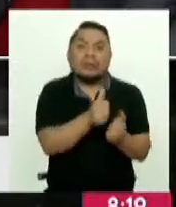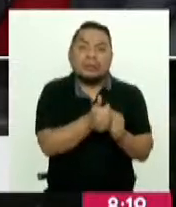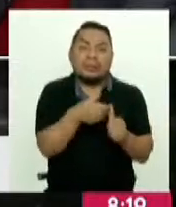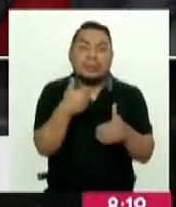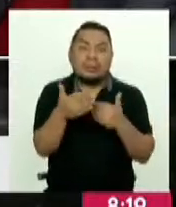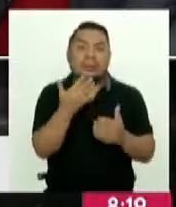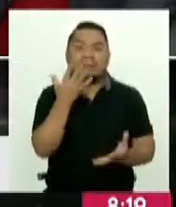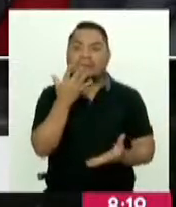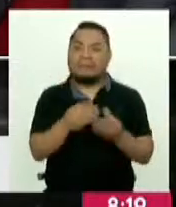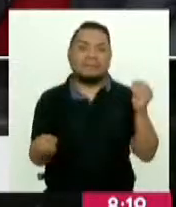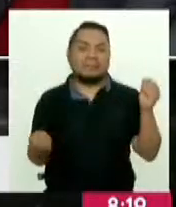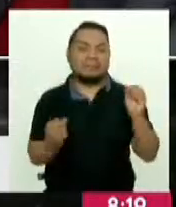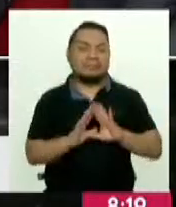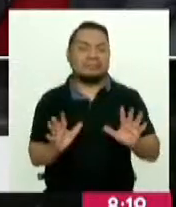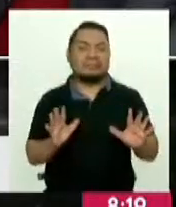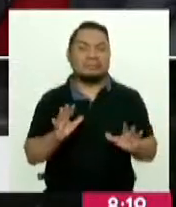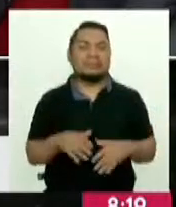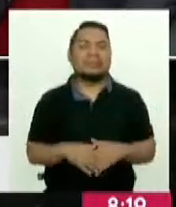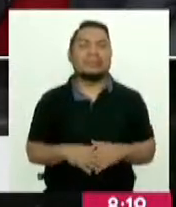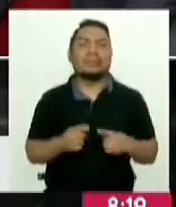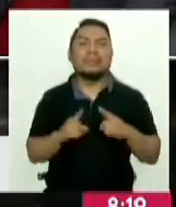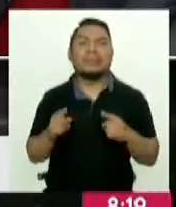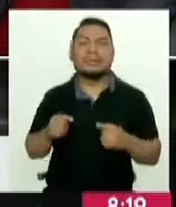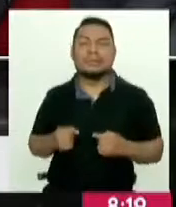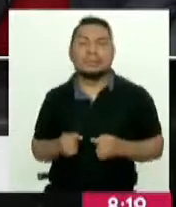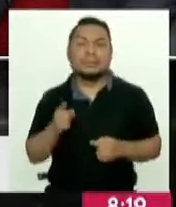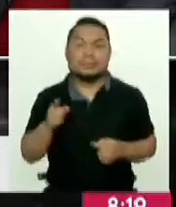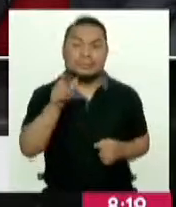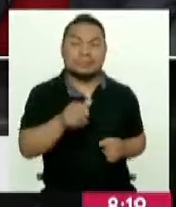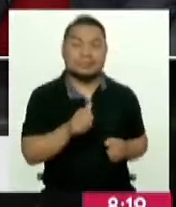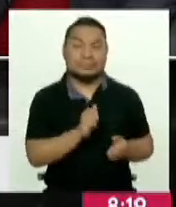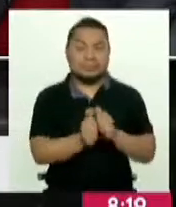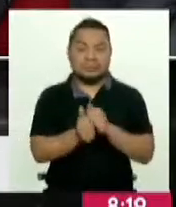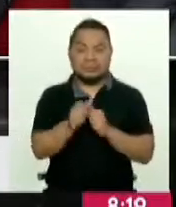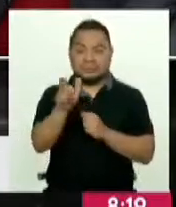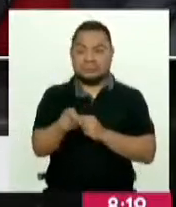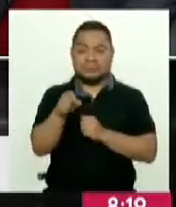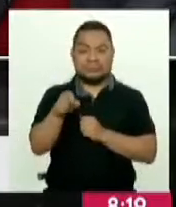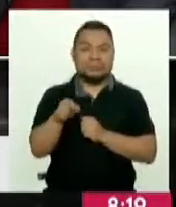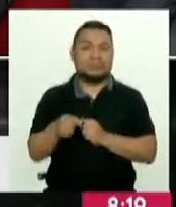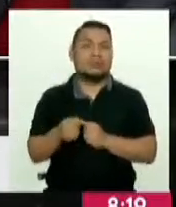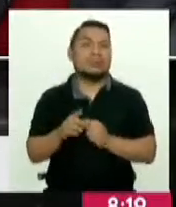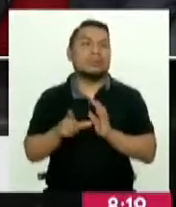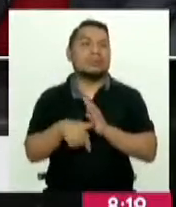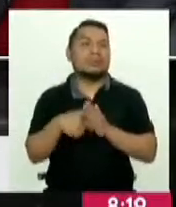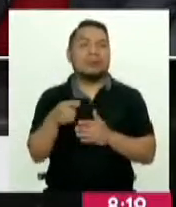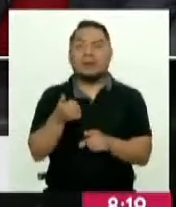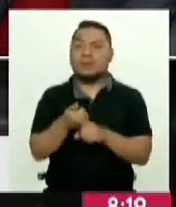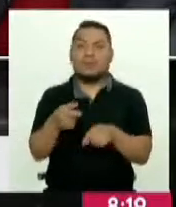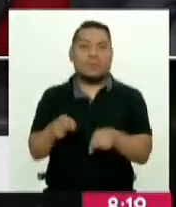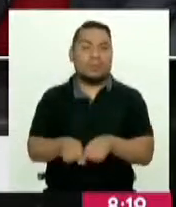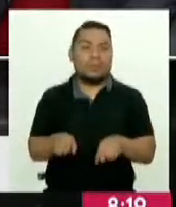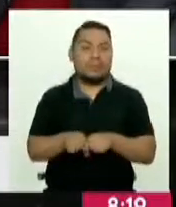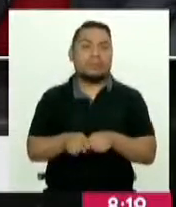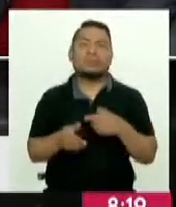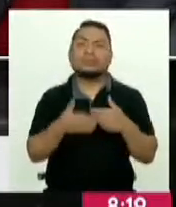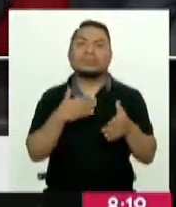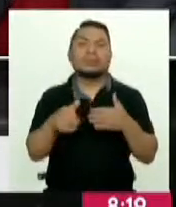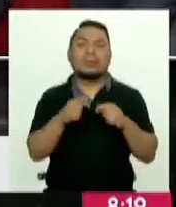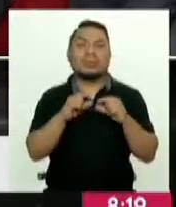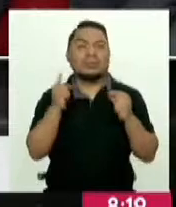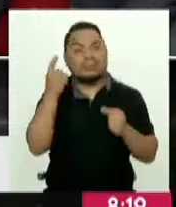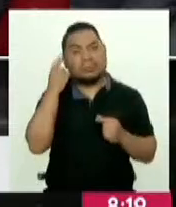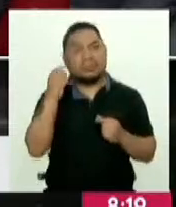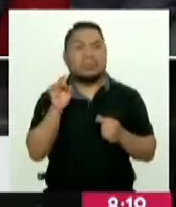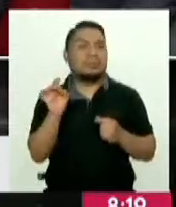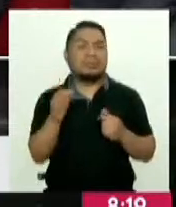luego desaparecen, pero sin embargo los candidatos terminan siendo casi los mismos, no importa la bandera que tengan, ¿no?